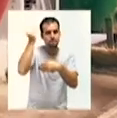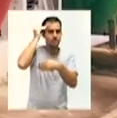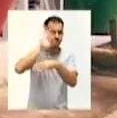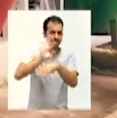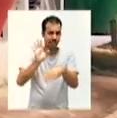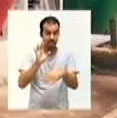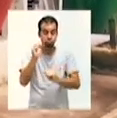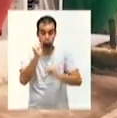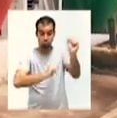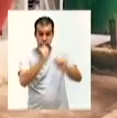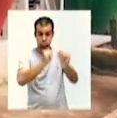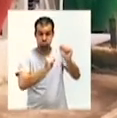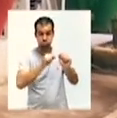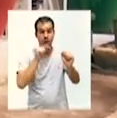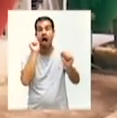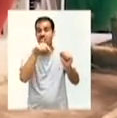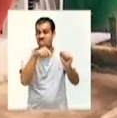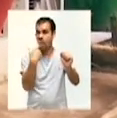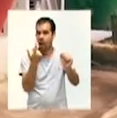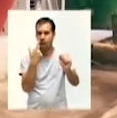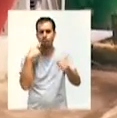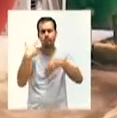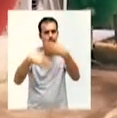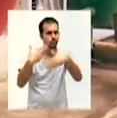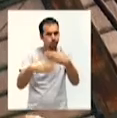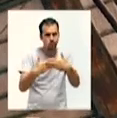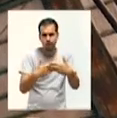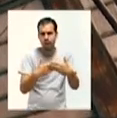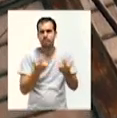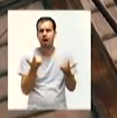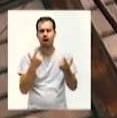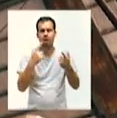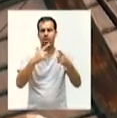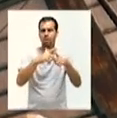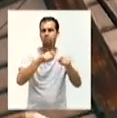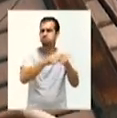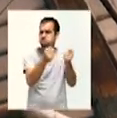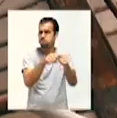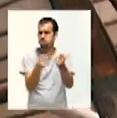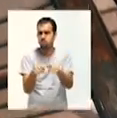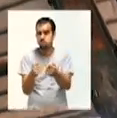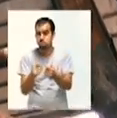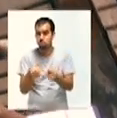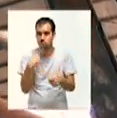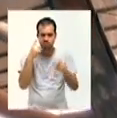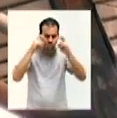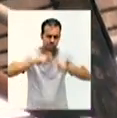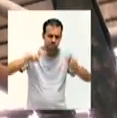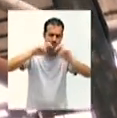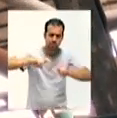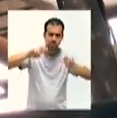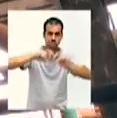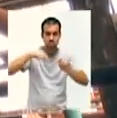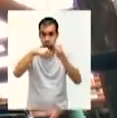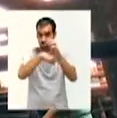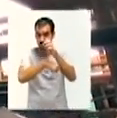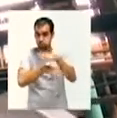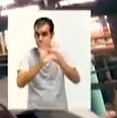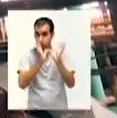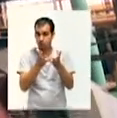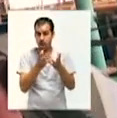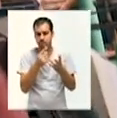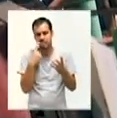el ingenio, para la producción, se presentaron problemas con fuerzas axiales que estaban influyendo en ellas, y entonces se hizo un estudio para